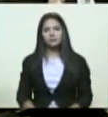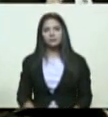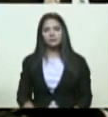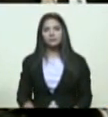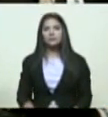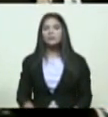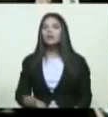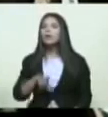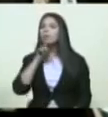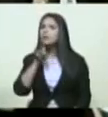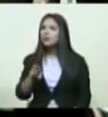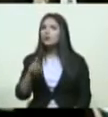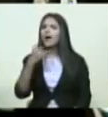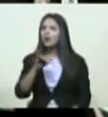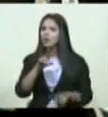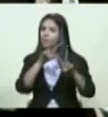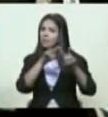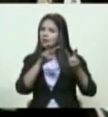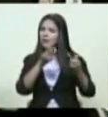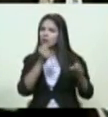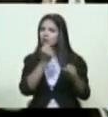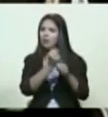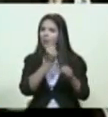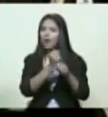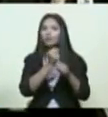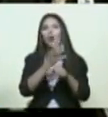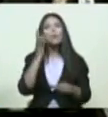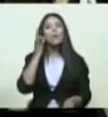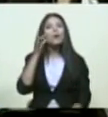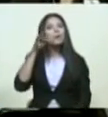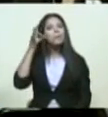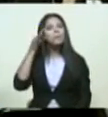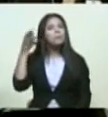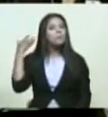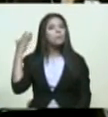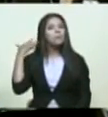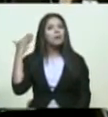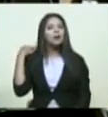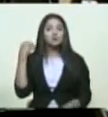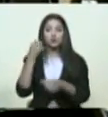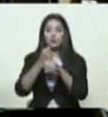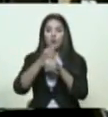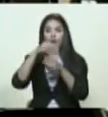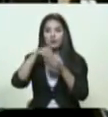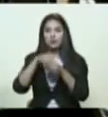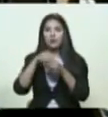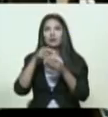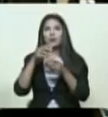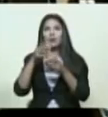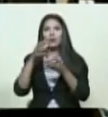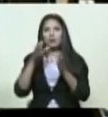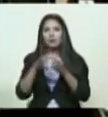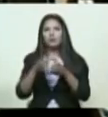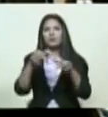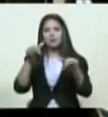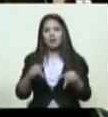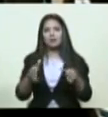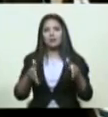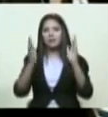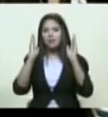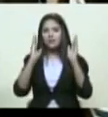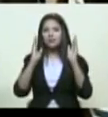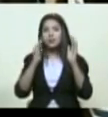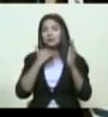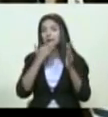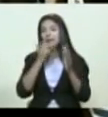fiscal a Luis Ortega Díaz en cuanto a su gestión dentro del Ministerio Público, a su gestión interna como rectora de este edificio durante casi 10